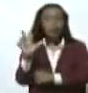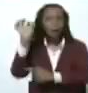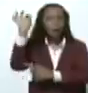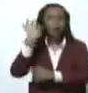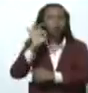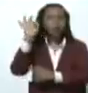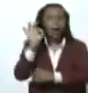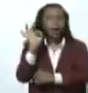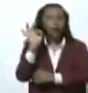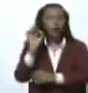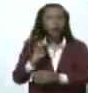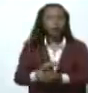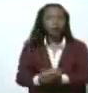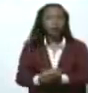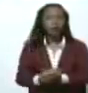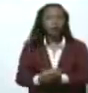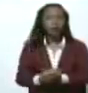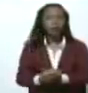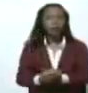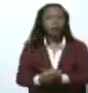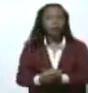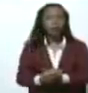39.53%,